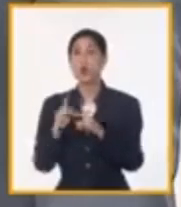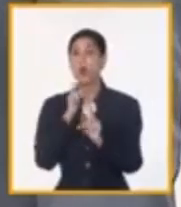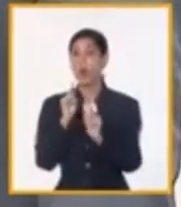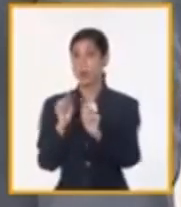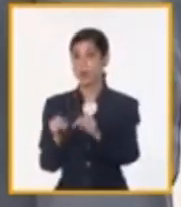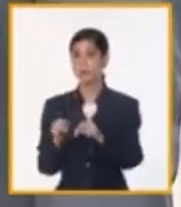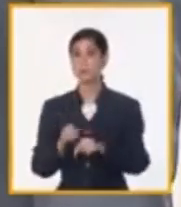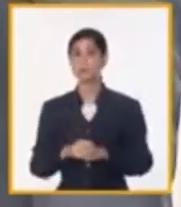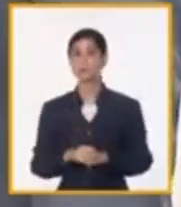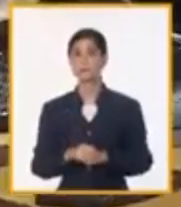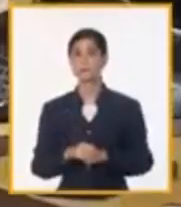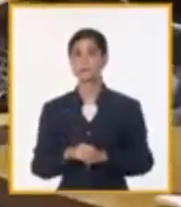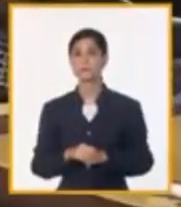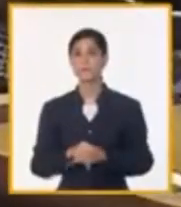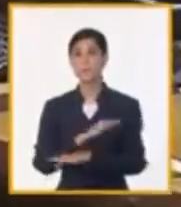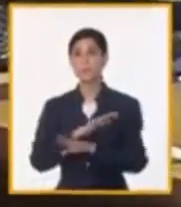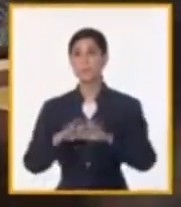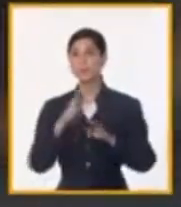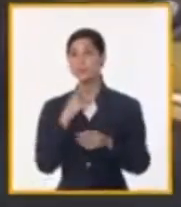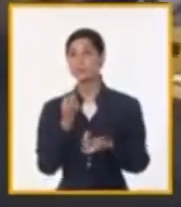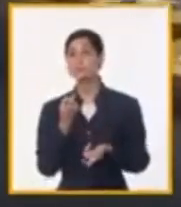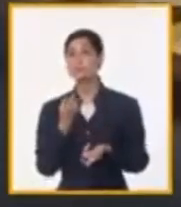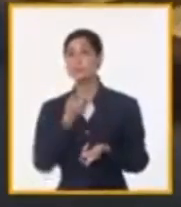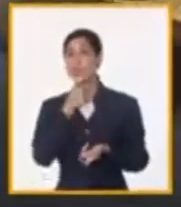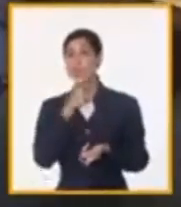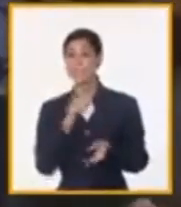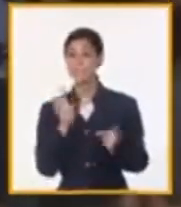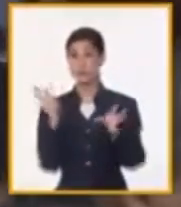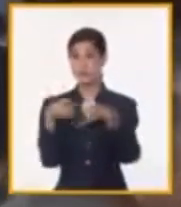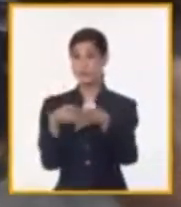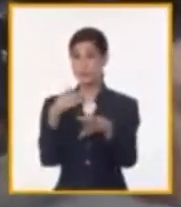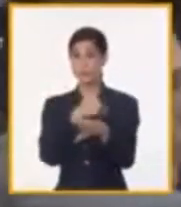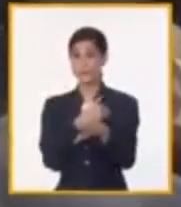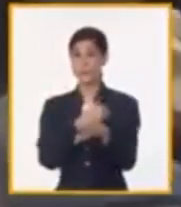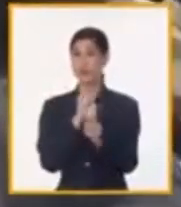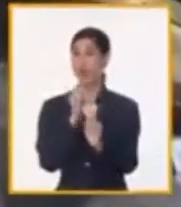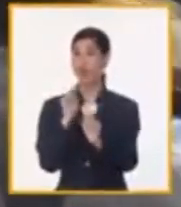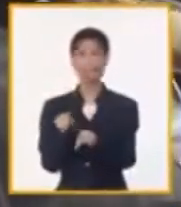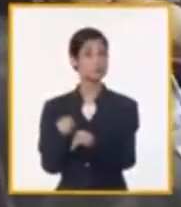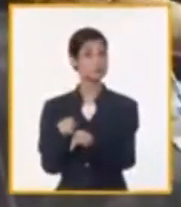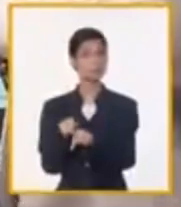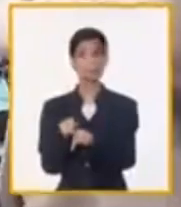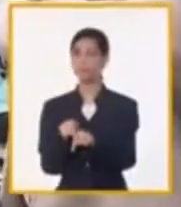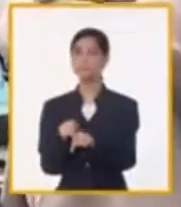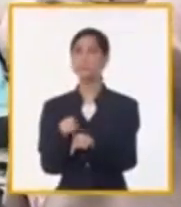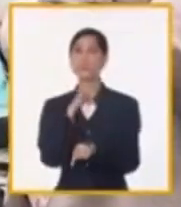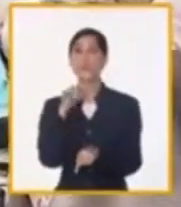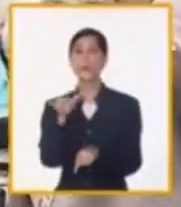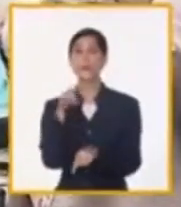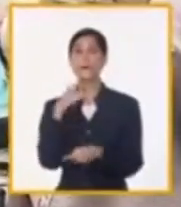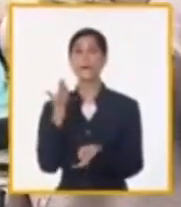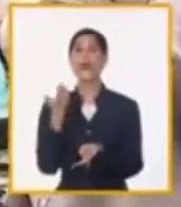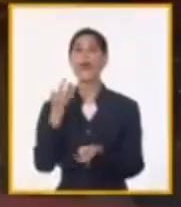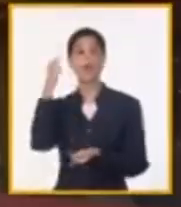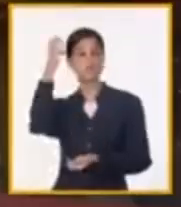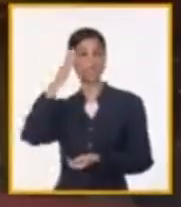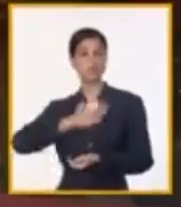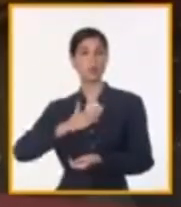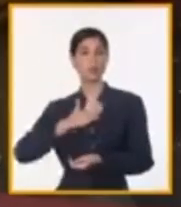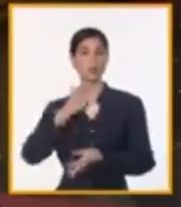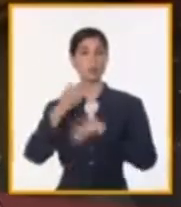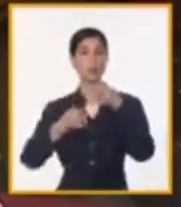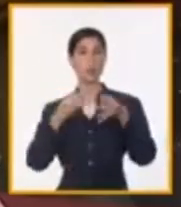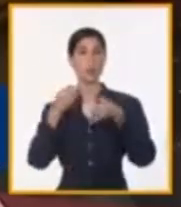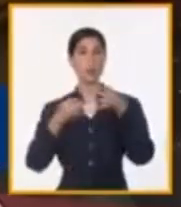directamente dice no a las en el Ecuador también criticó el momento en que se promueve la reforma